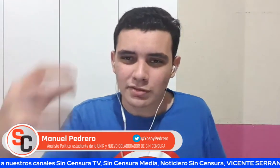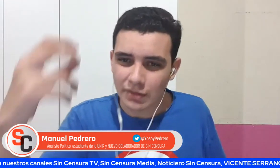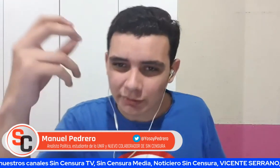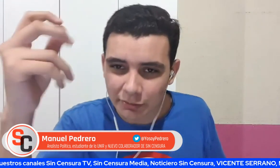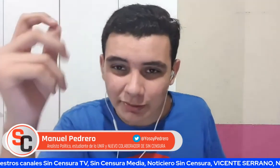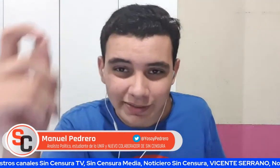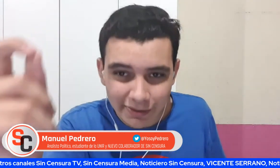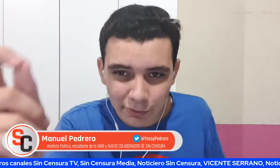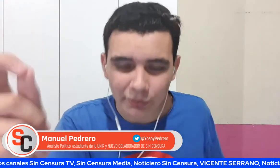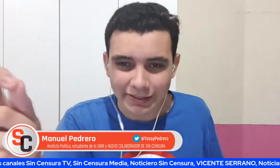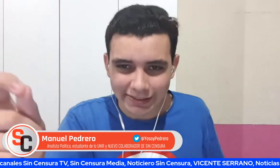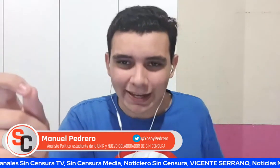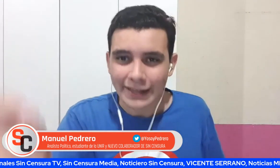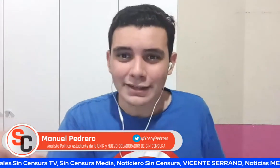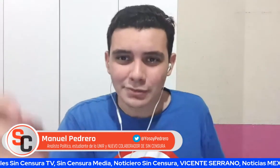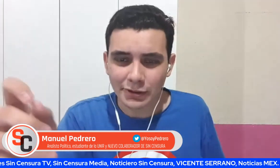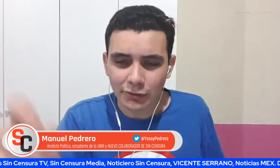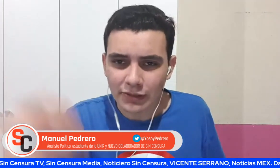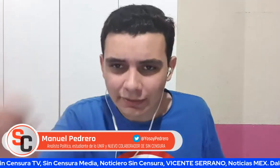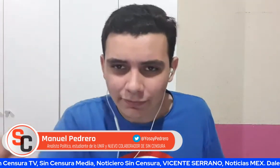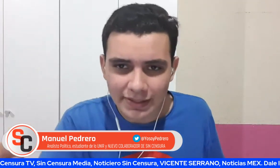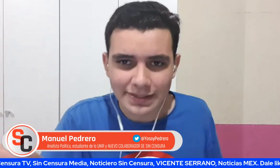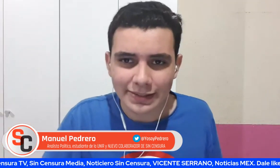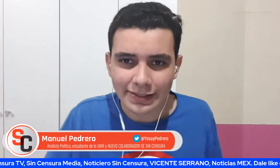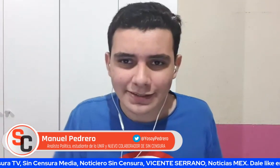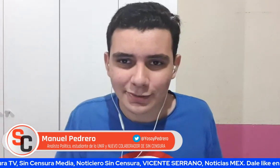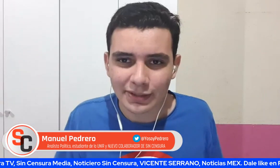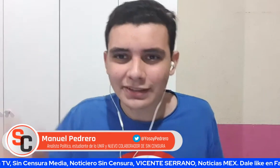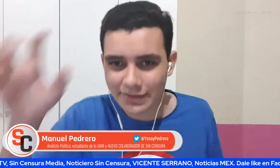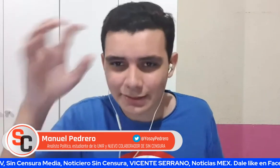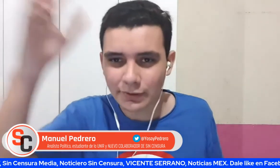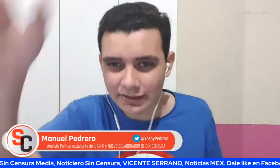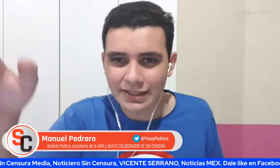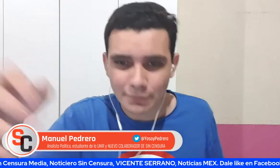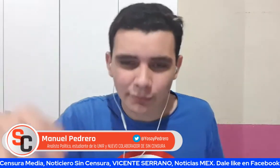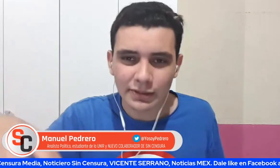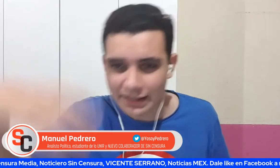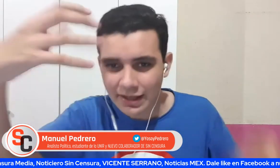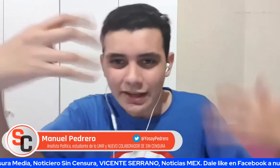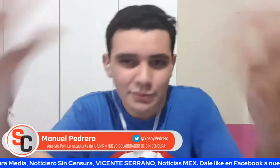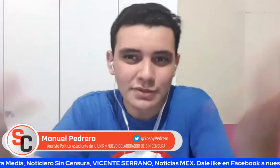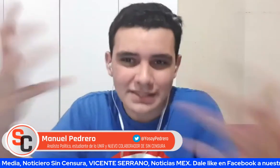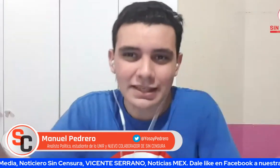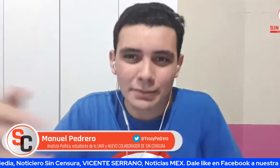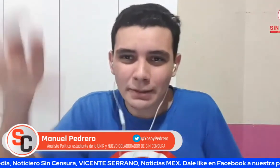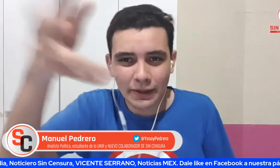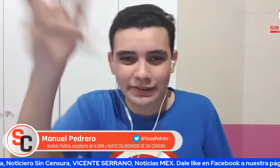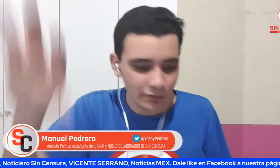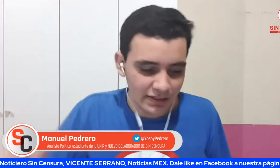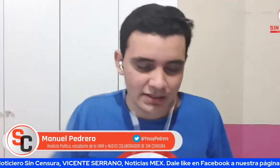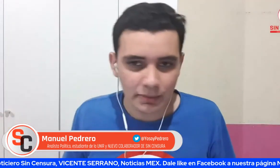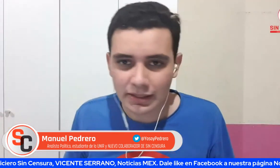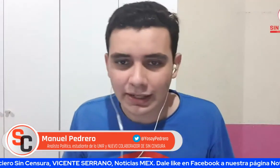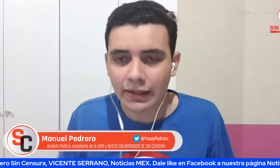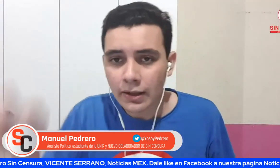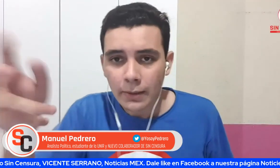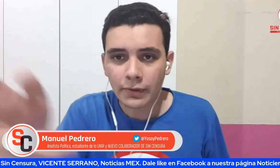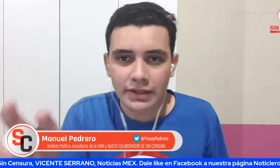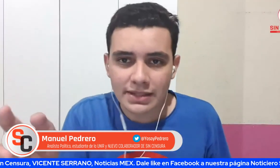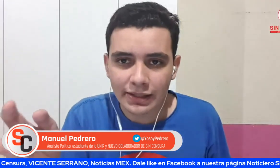la administración pública, expresidentes, presidentes, gobernadores, senadores, diputados. Lo vimos en una alianza que no habíamos